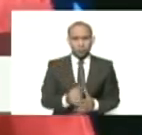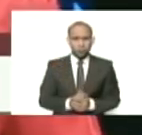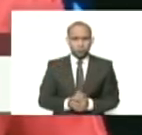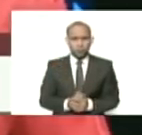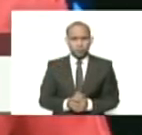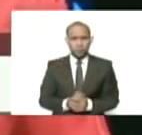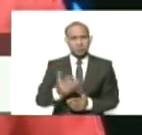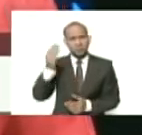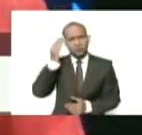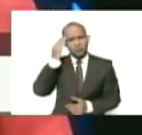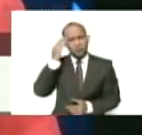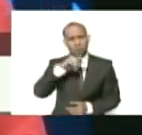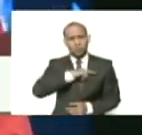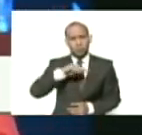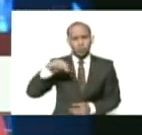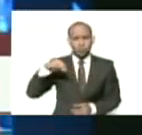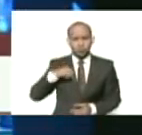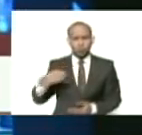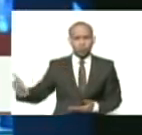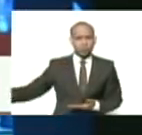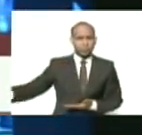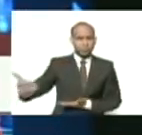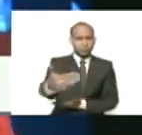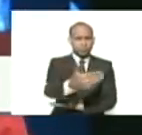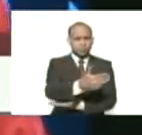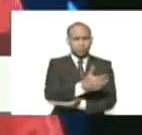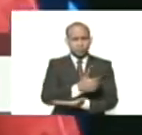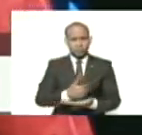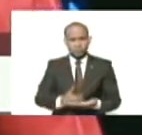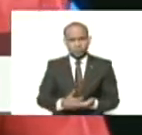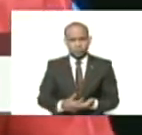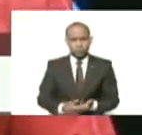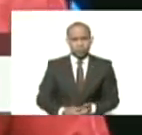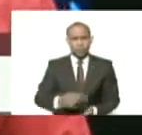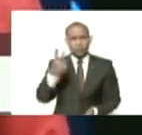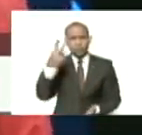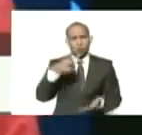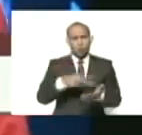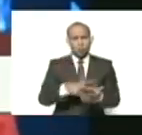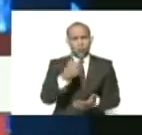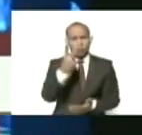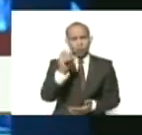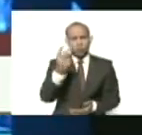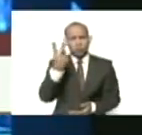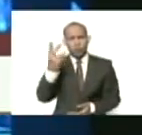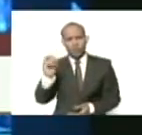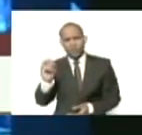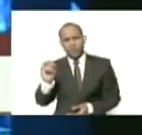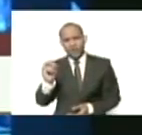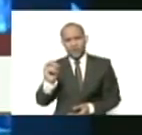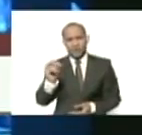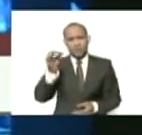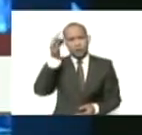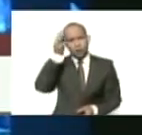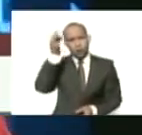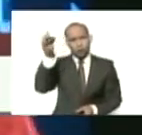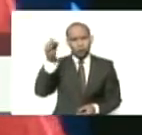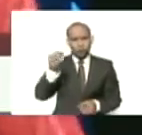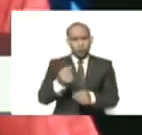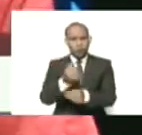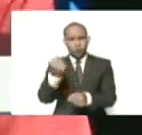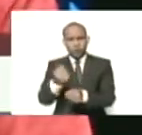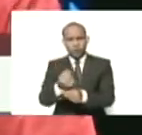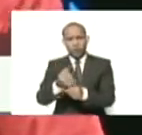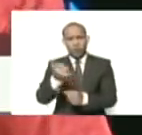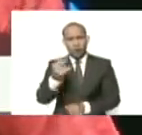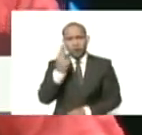hemos consolidado más de 2.420 consejos productivos de trabajadores y existe el compromiso